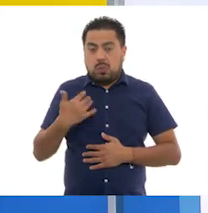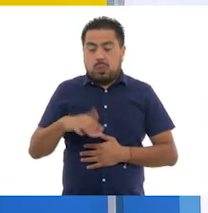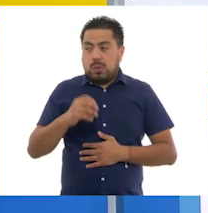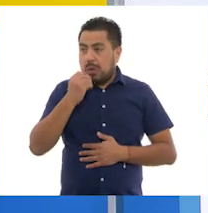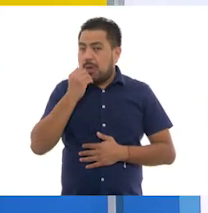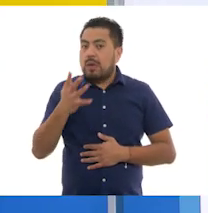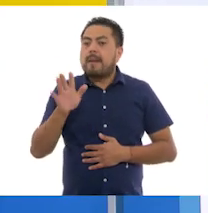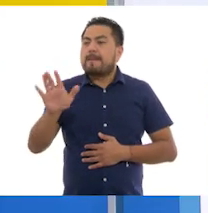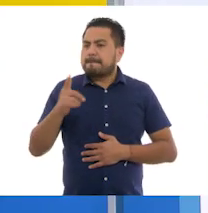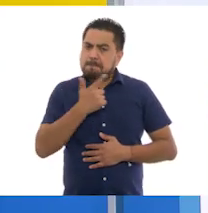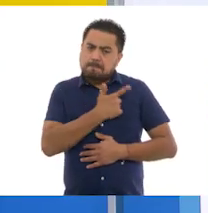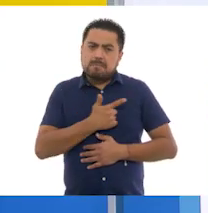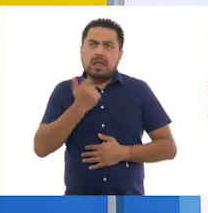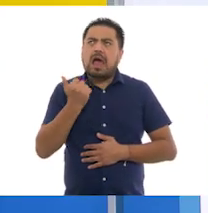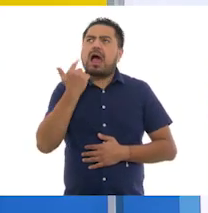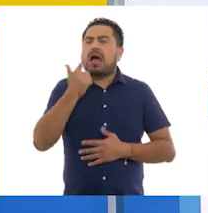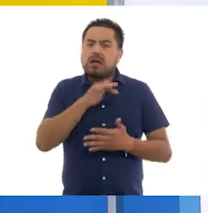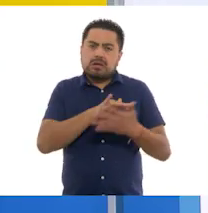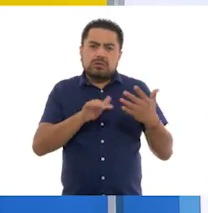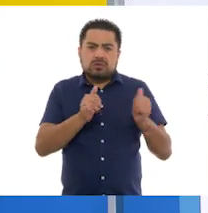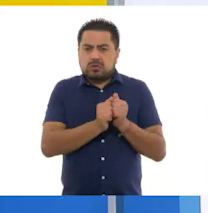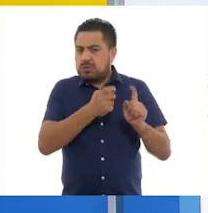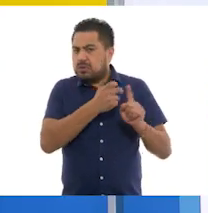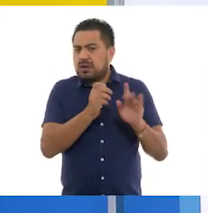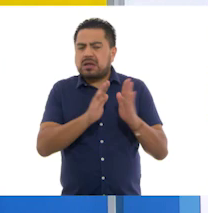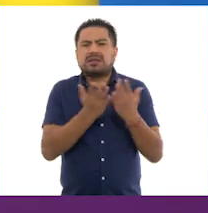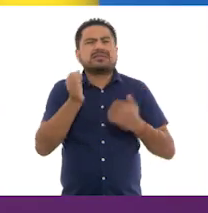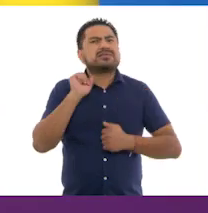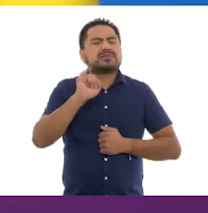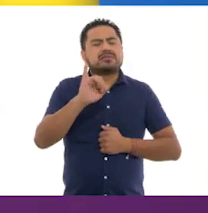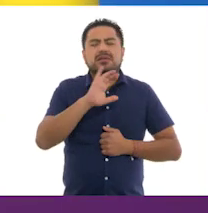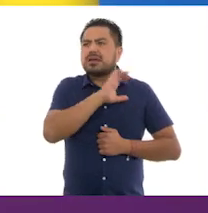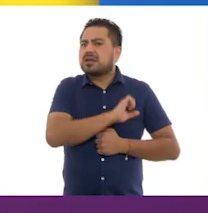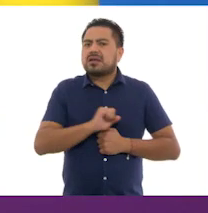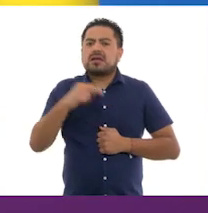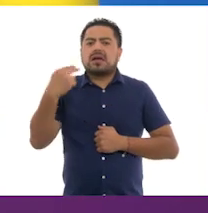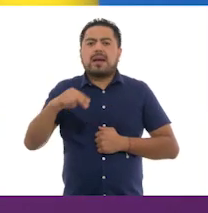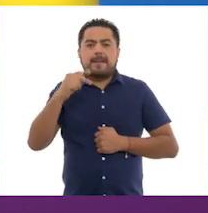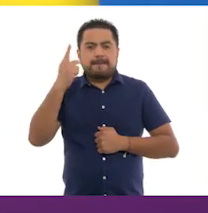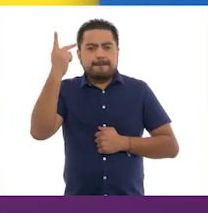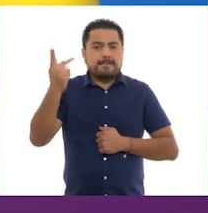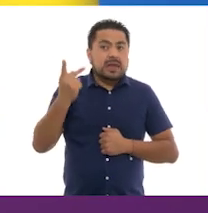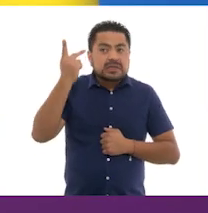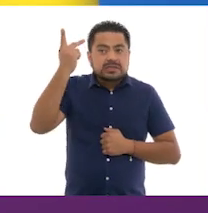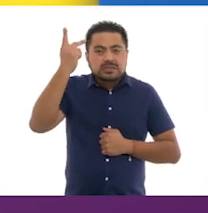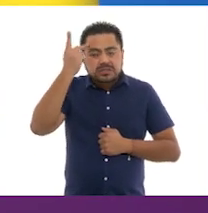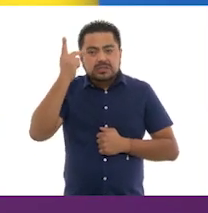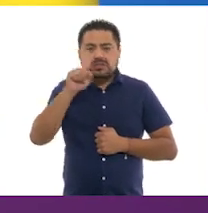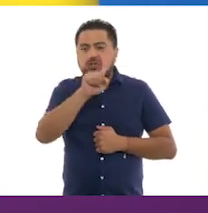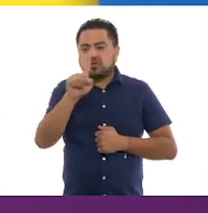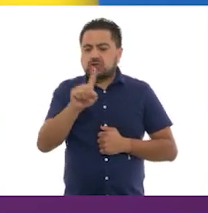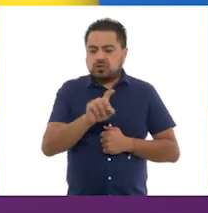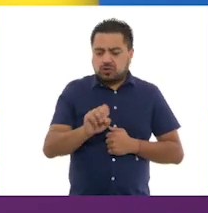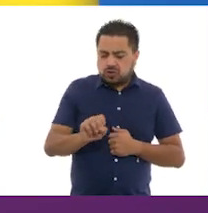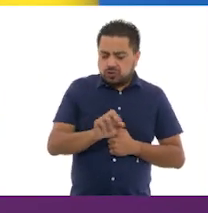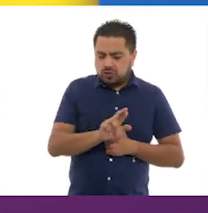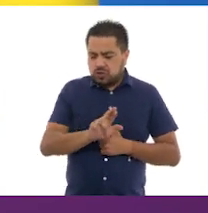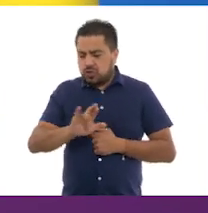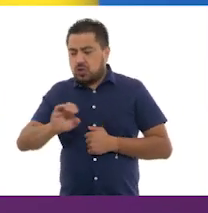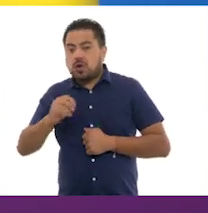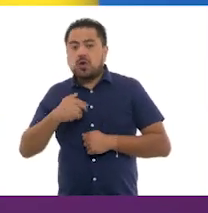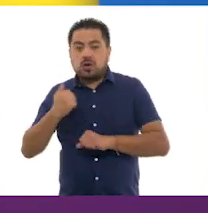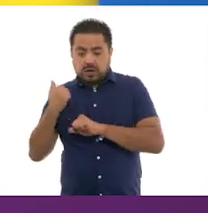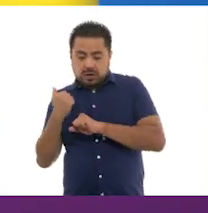bien! Oye, ¿y te gustó alguna lectura de ese libro? Sí, me gustó una que se llama El Principito y el Zorro. Y se las